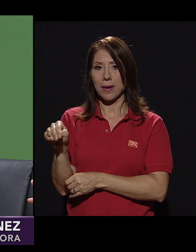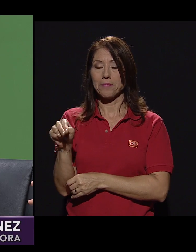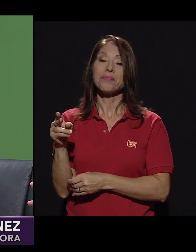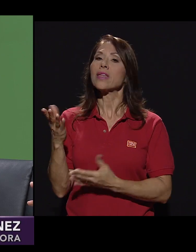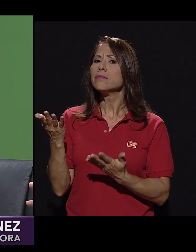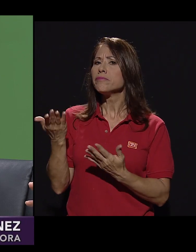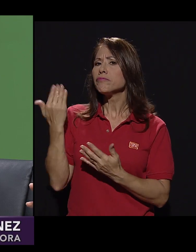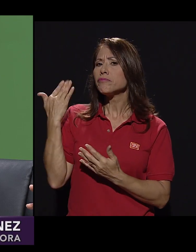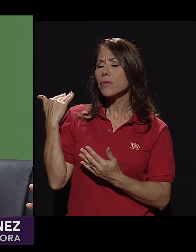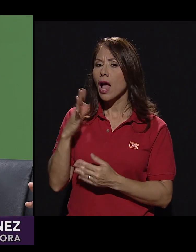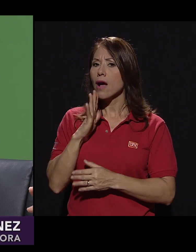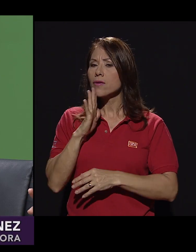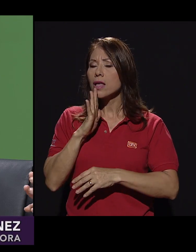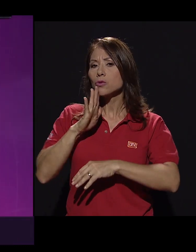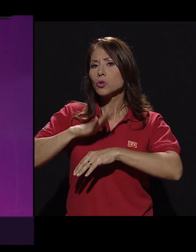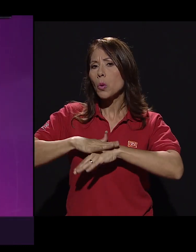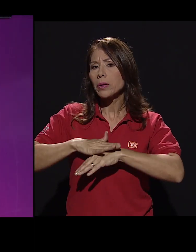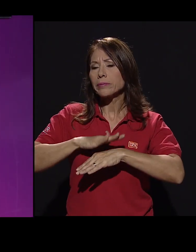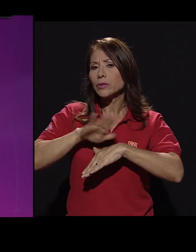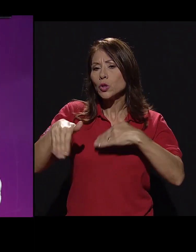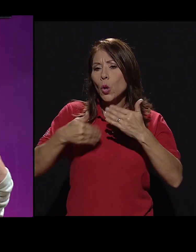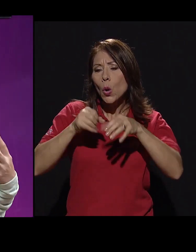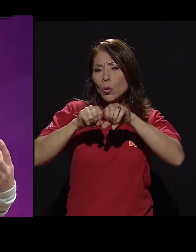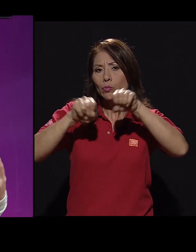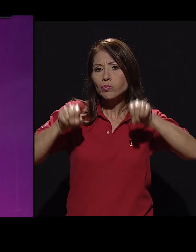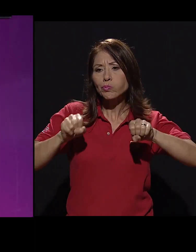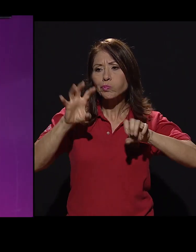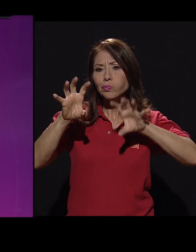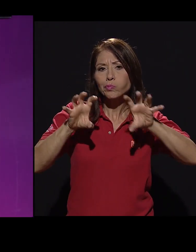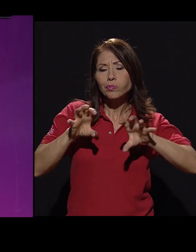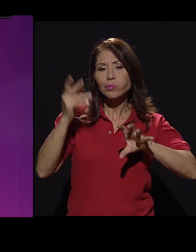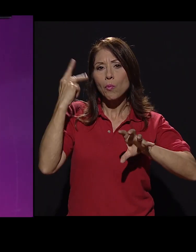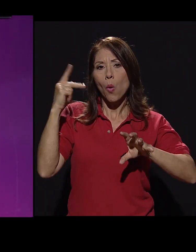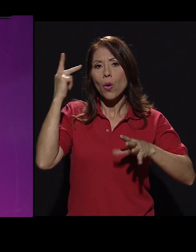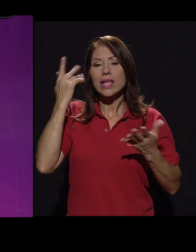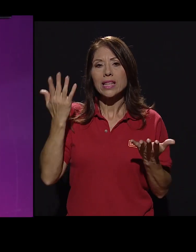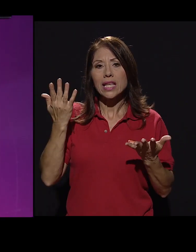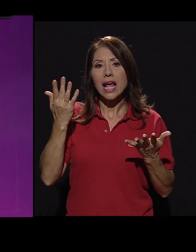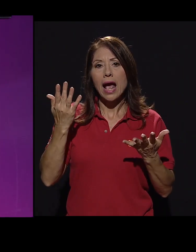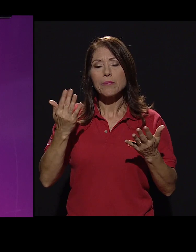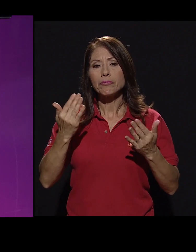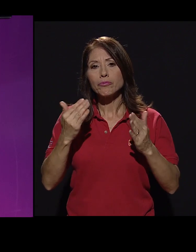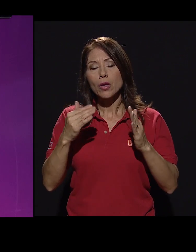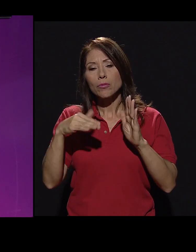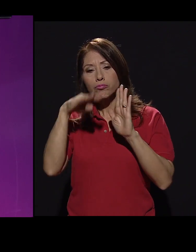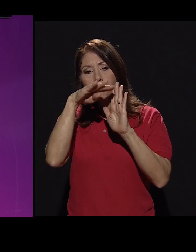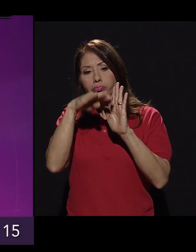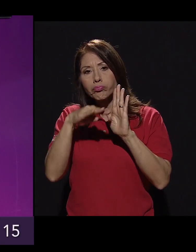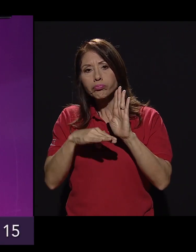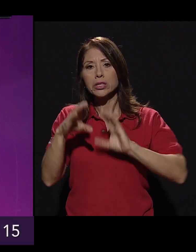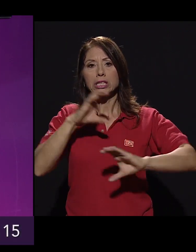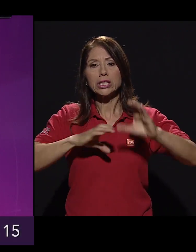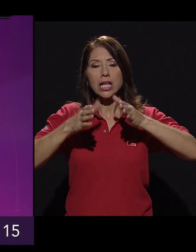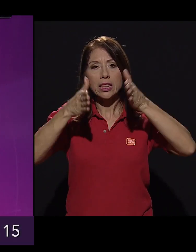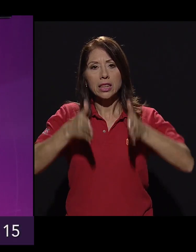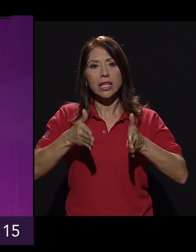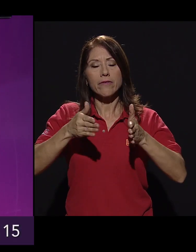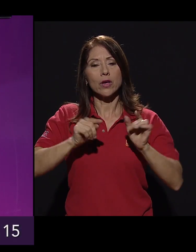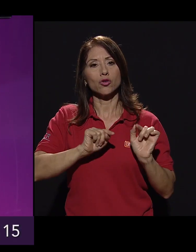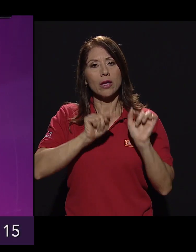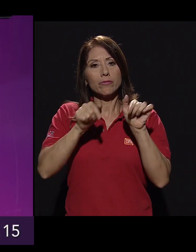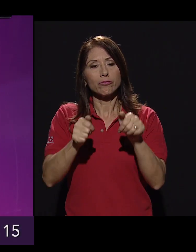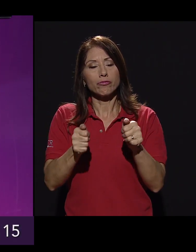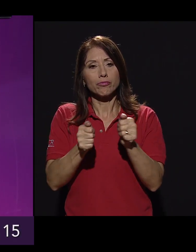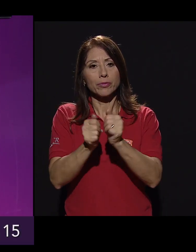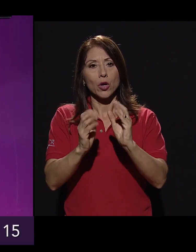todo ese Como toda esa estructura política De científicos Que también va a estar acompañando